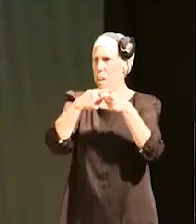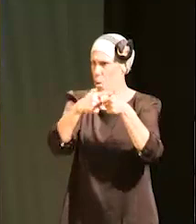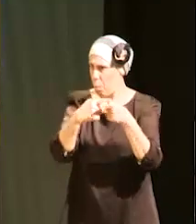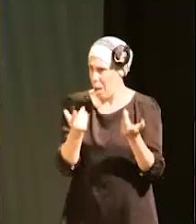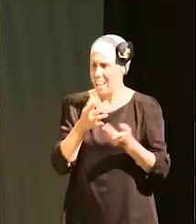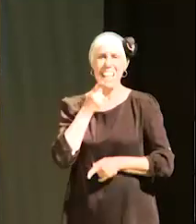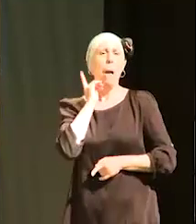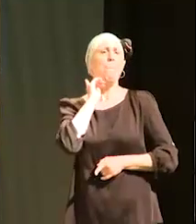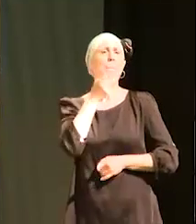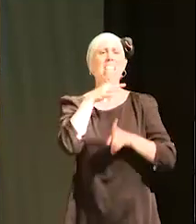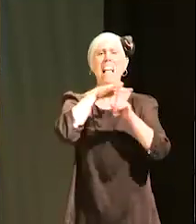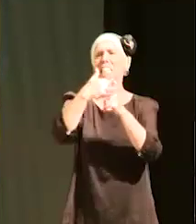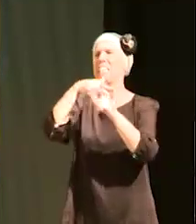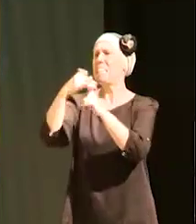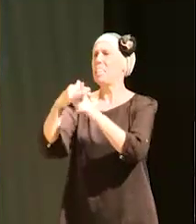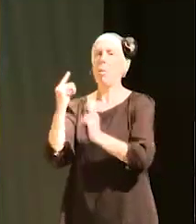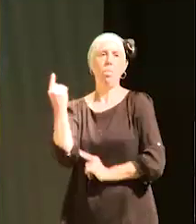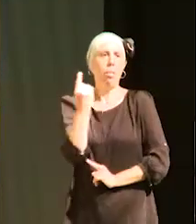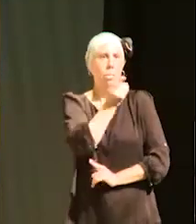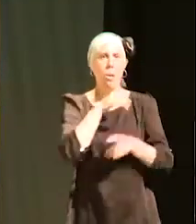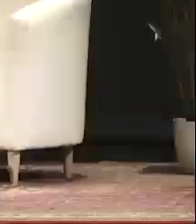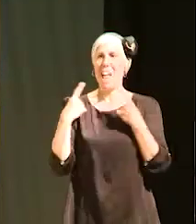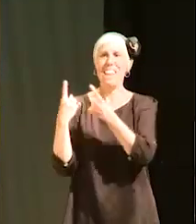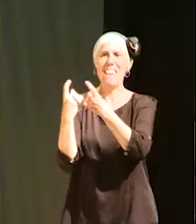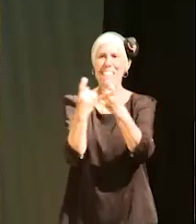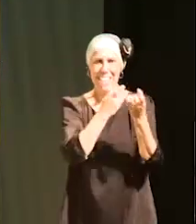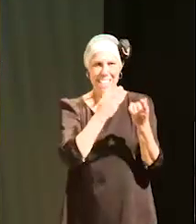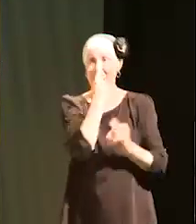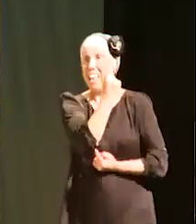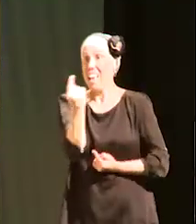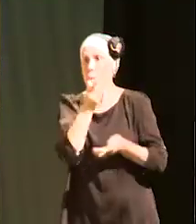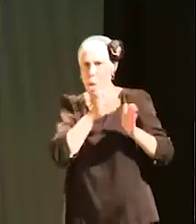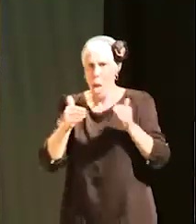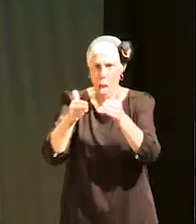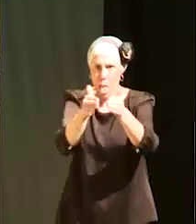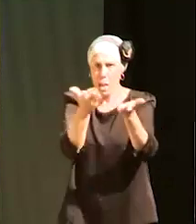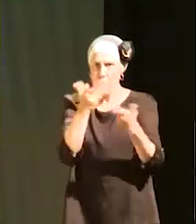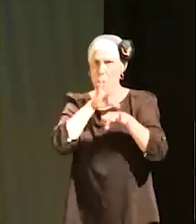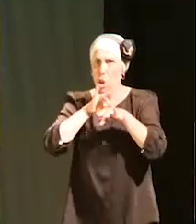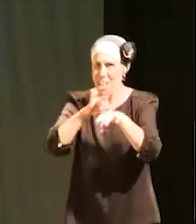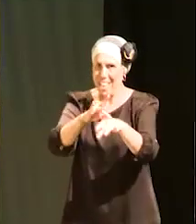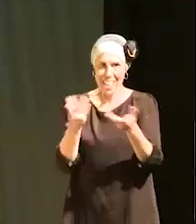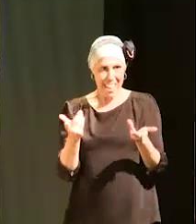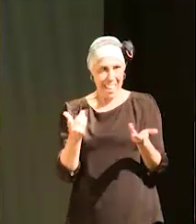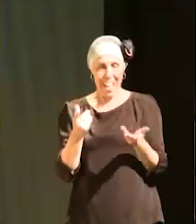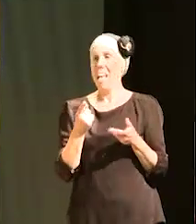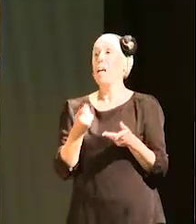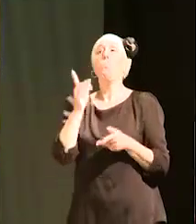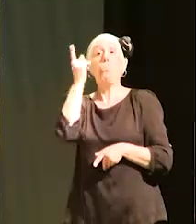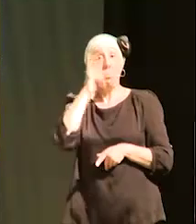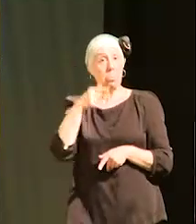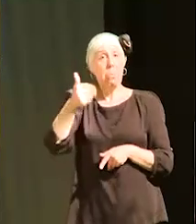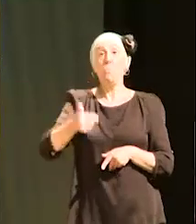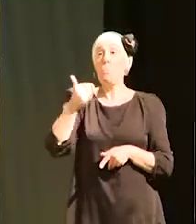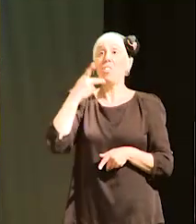tiene sus propias necesidades y su propio camino que les irá dictando verdad apoyarse en la experiencia de otros